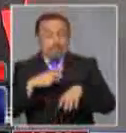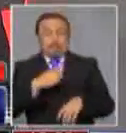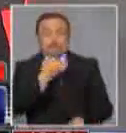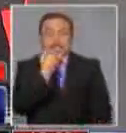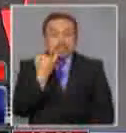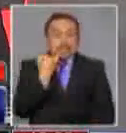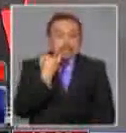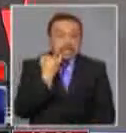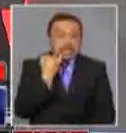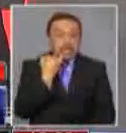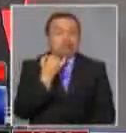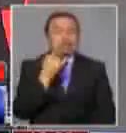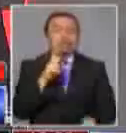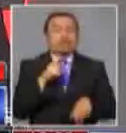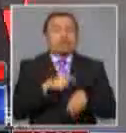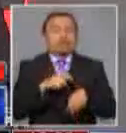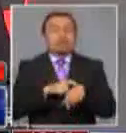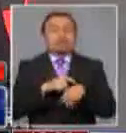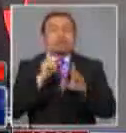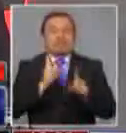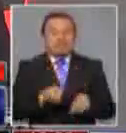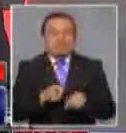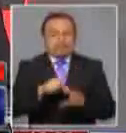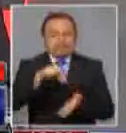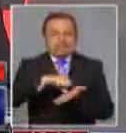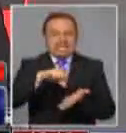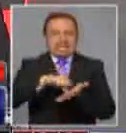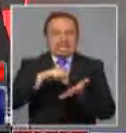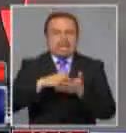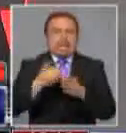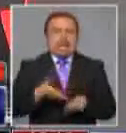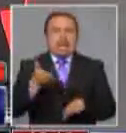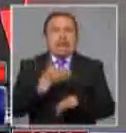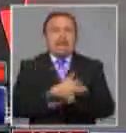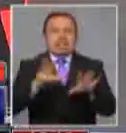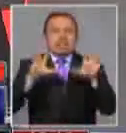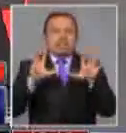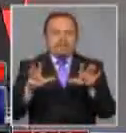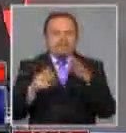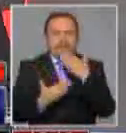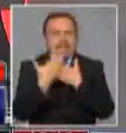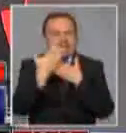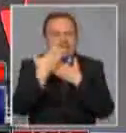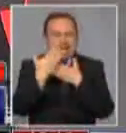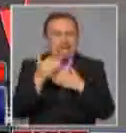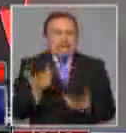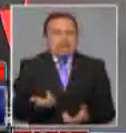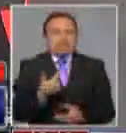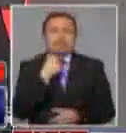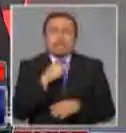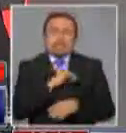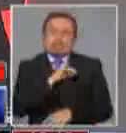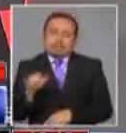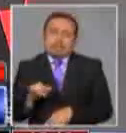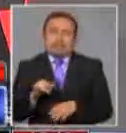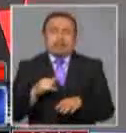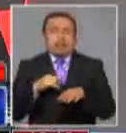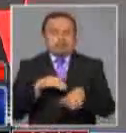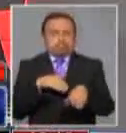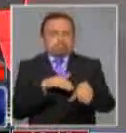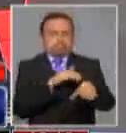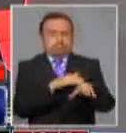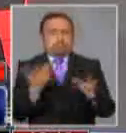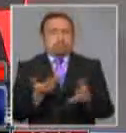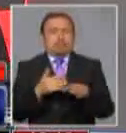intendencia fue desocupar el centro de Santiago antes de las 9 de la mañana nosotros queríamos marchar más tarde queríamos hacer